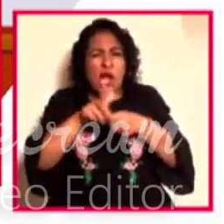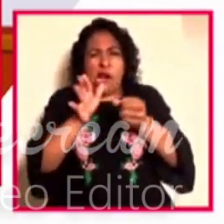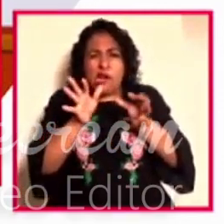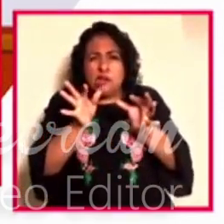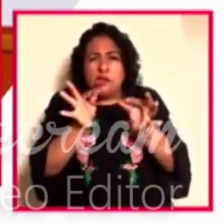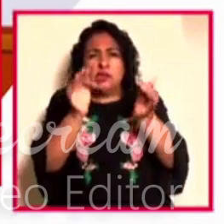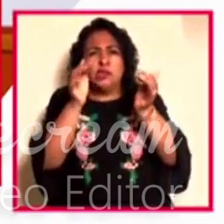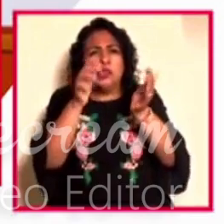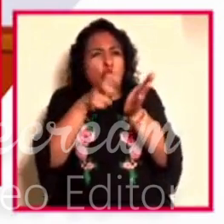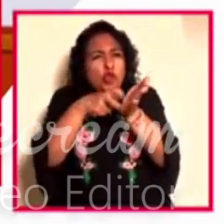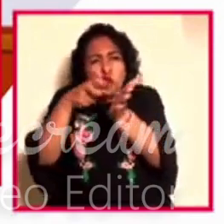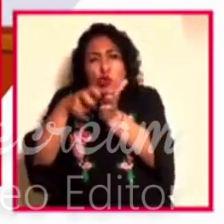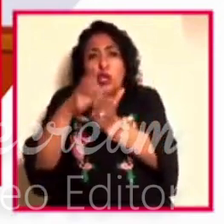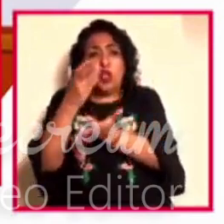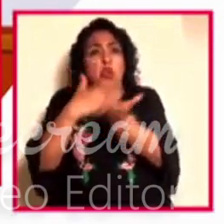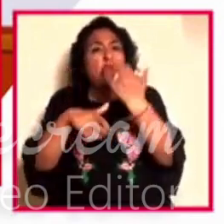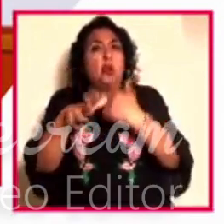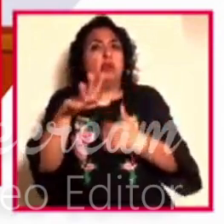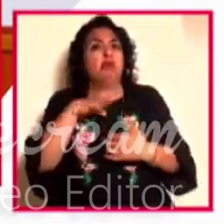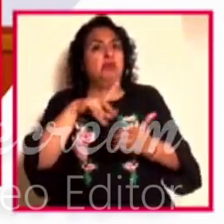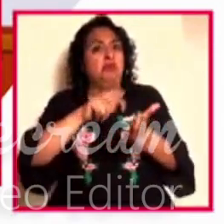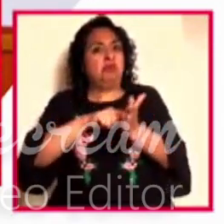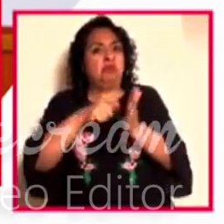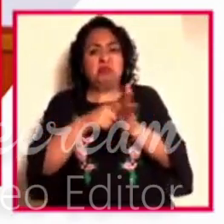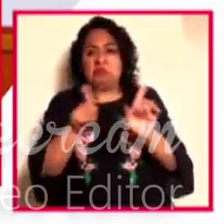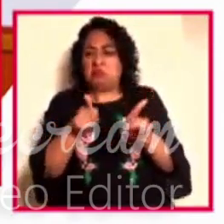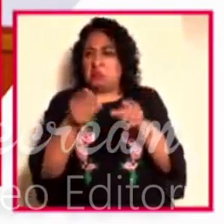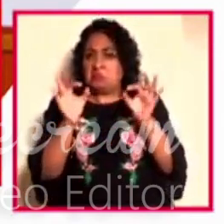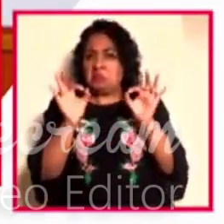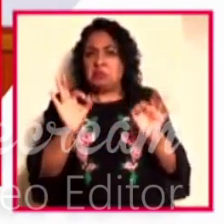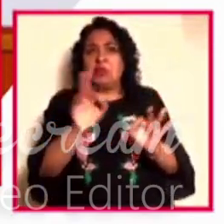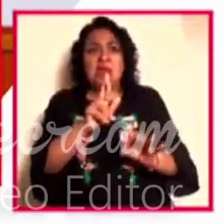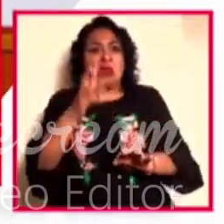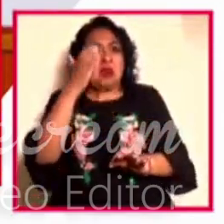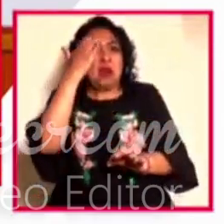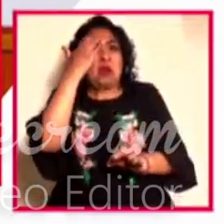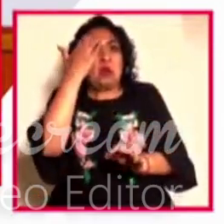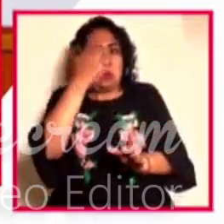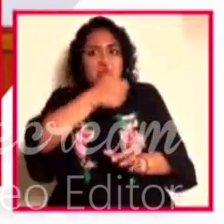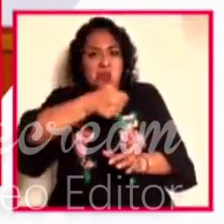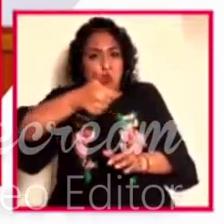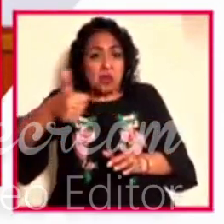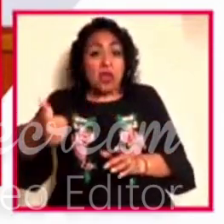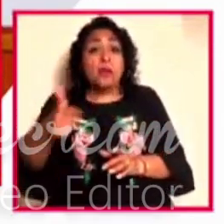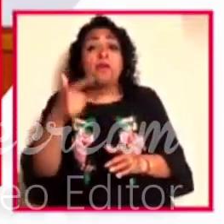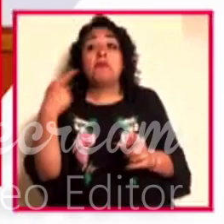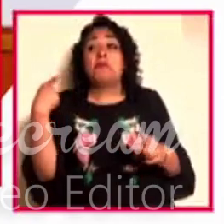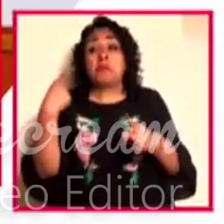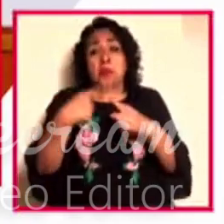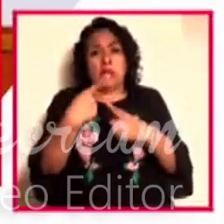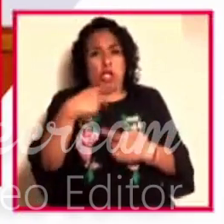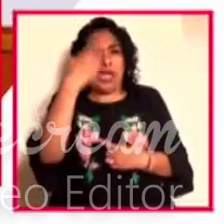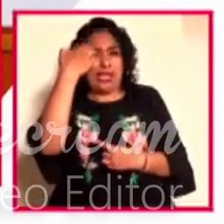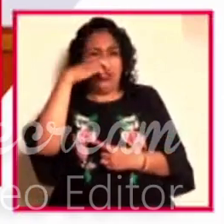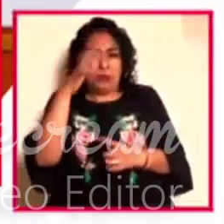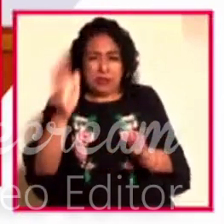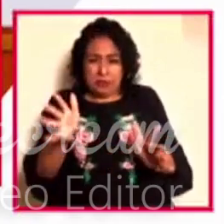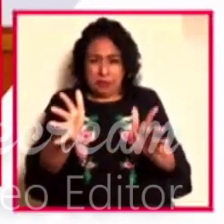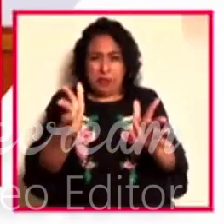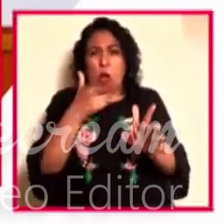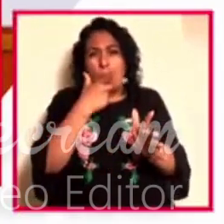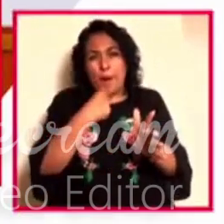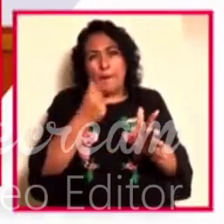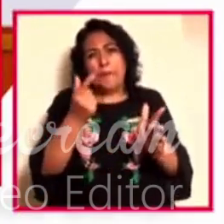Todos ellos tienen una buena técnica musical y son reconocidos. Y es que a lo largo de su trayectoria, el promotor musical y